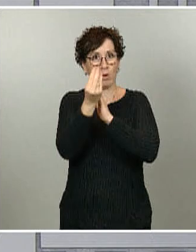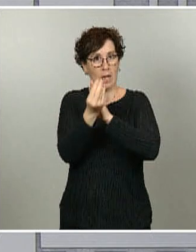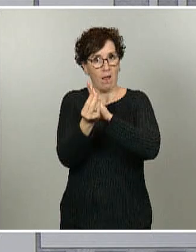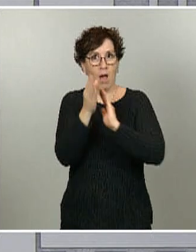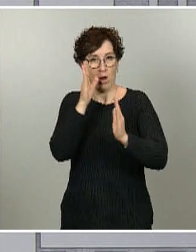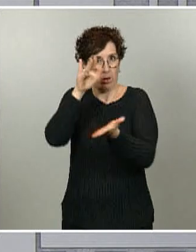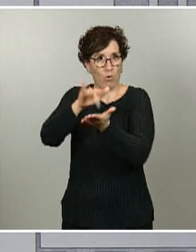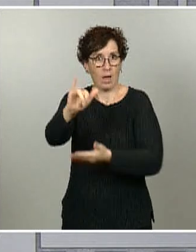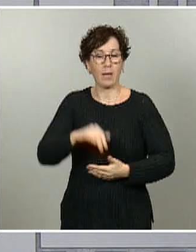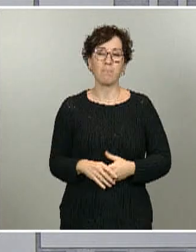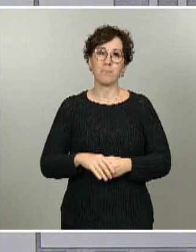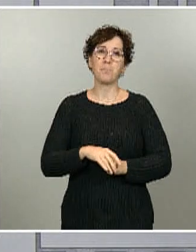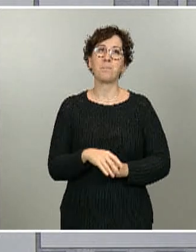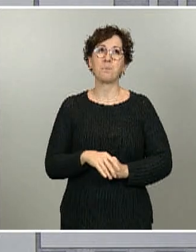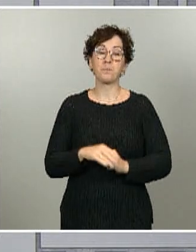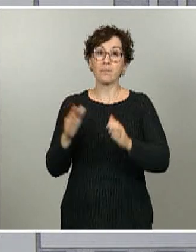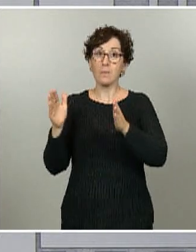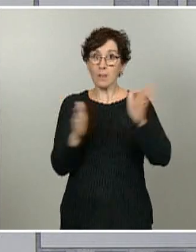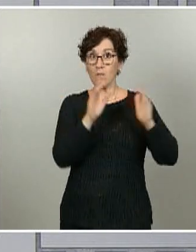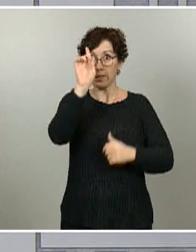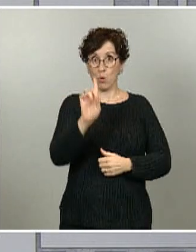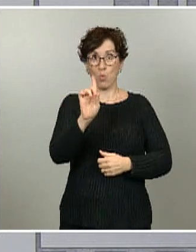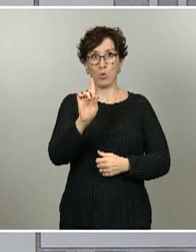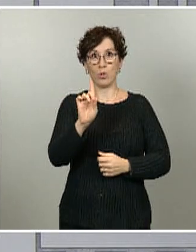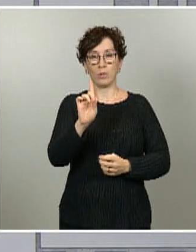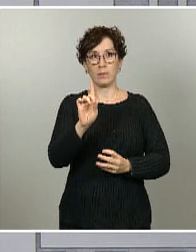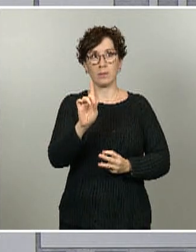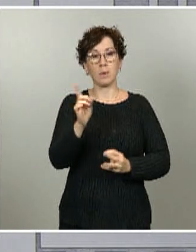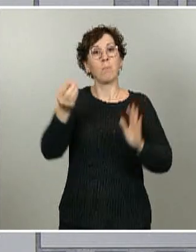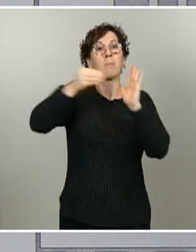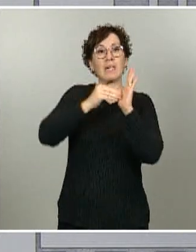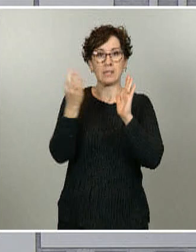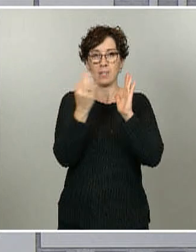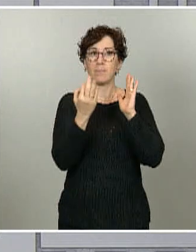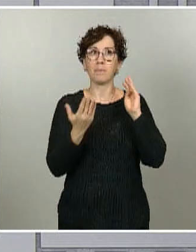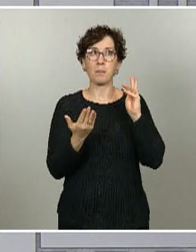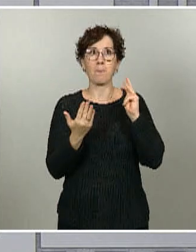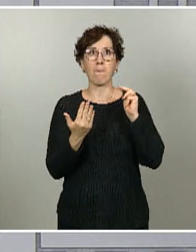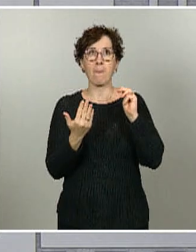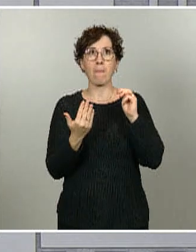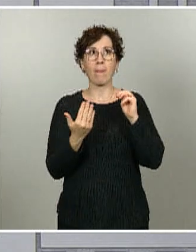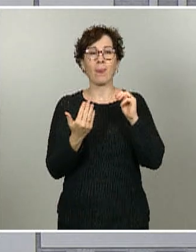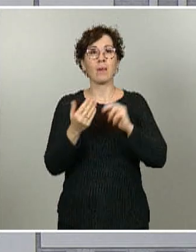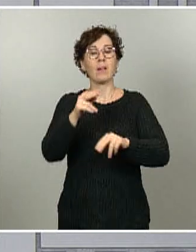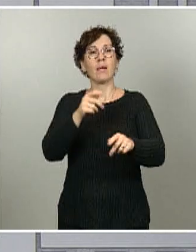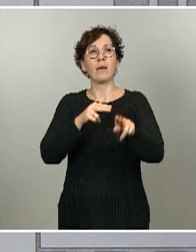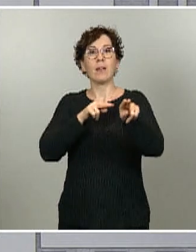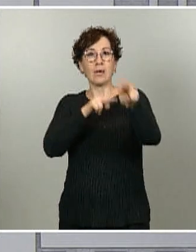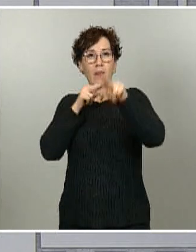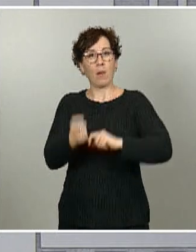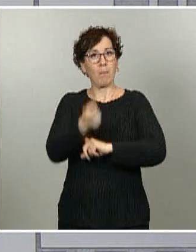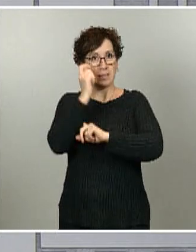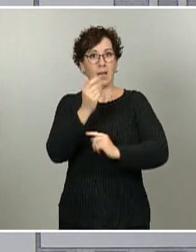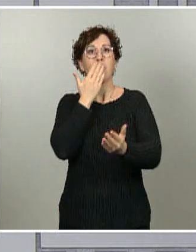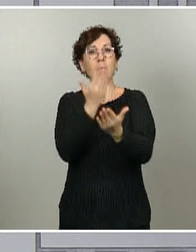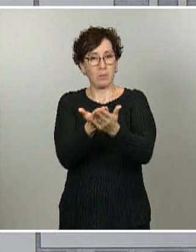1 se incorpora el permiso para poder realizar actividades de caza y pesca. Por tanto, ya en